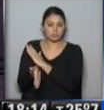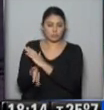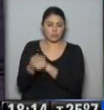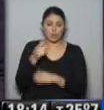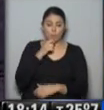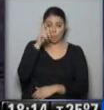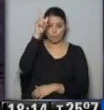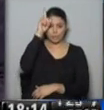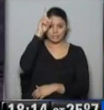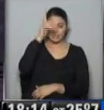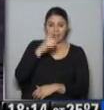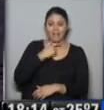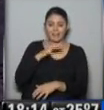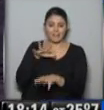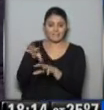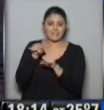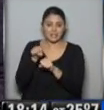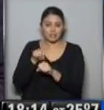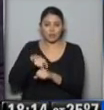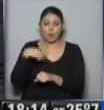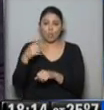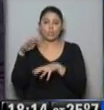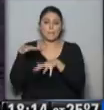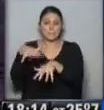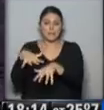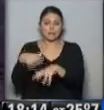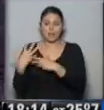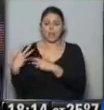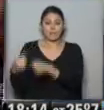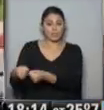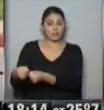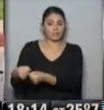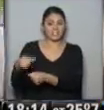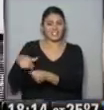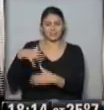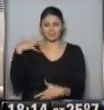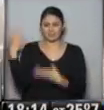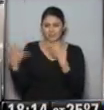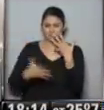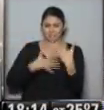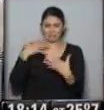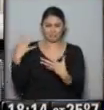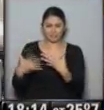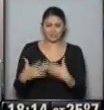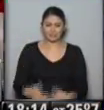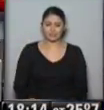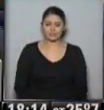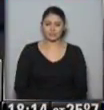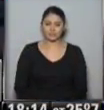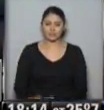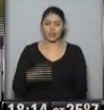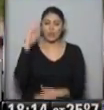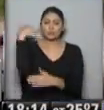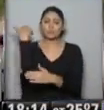la policía lo quiso detener, los demás barra brava salieron en su defensa y se desató una batalla campal